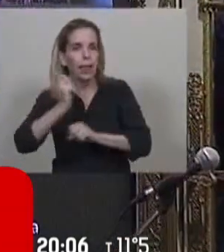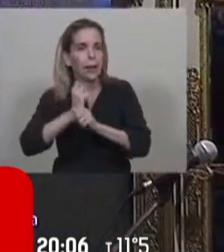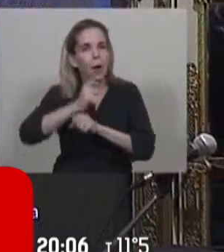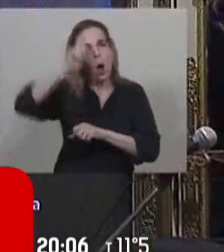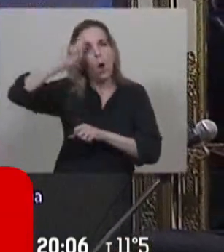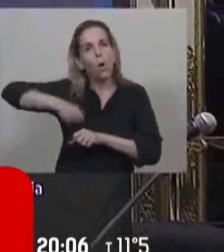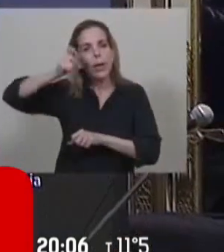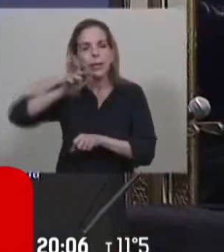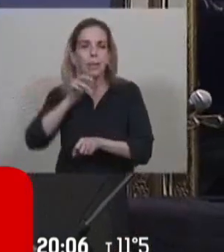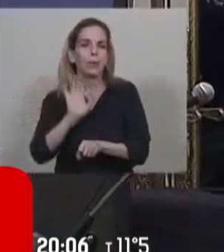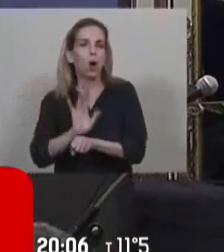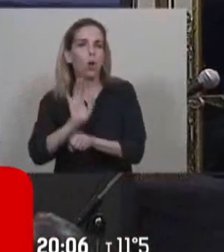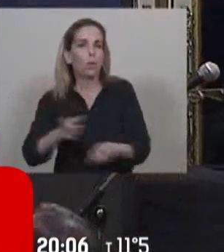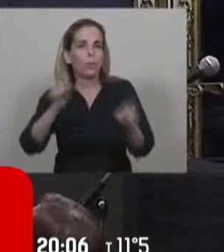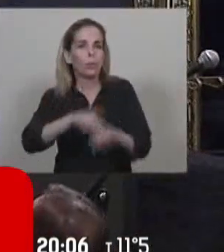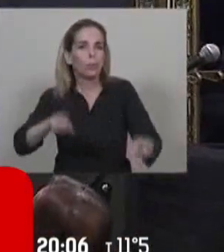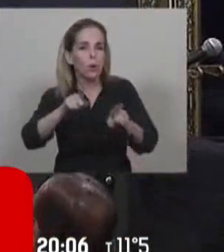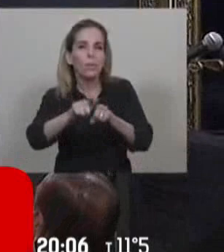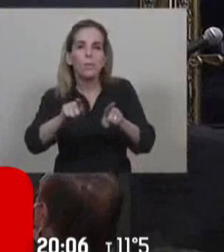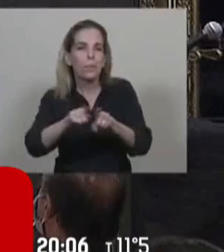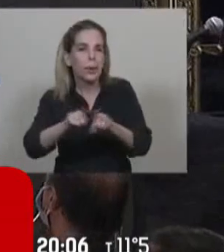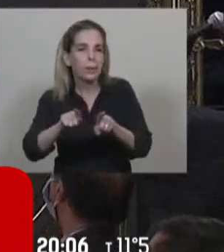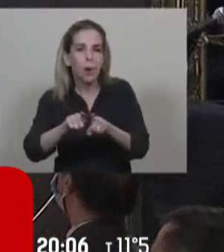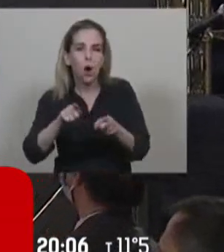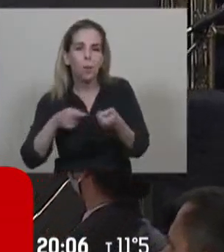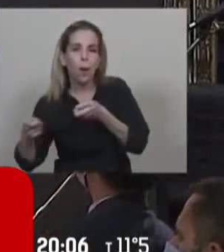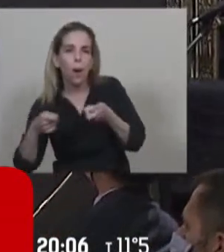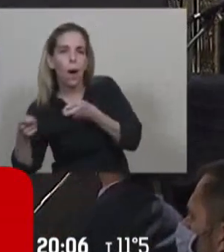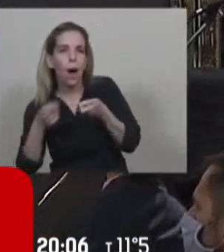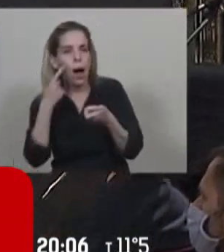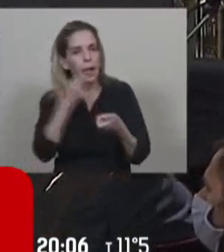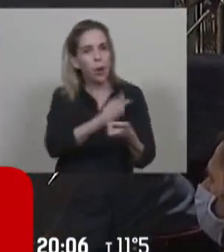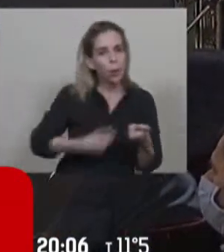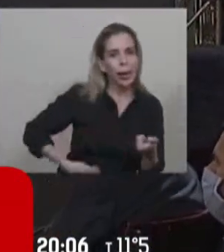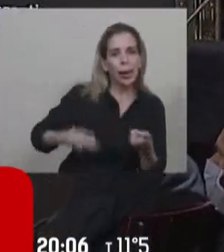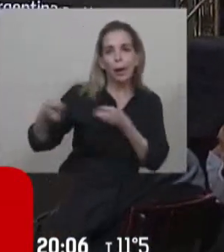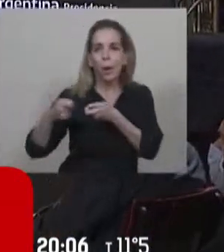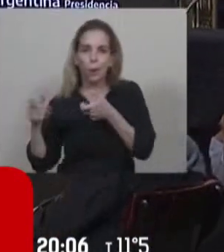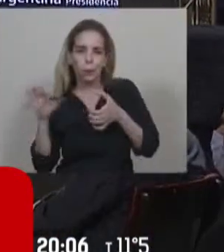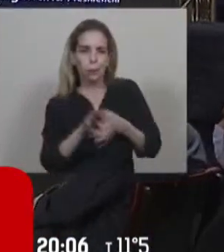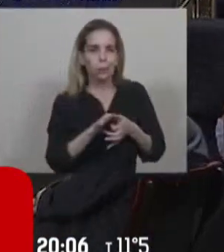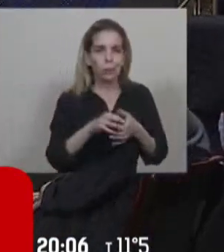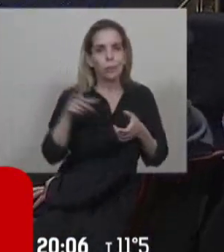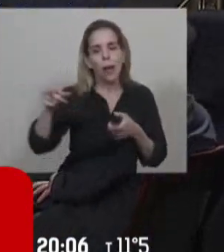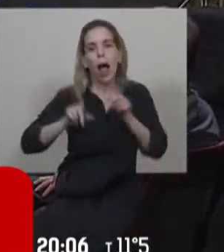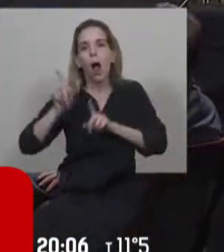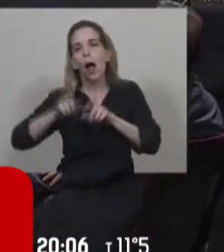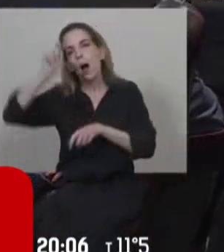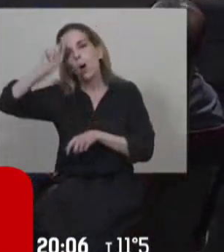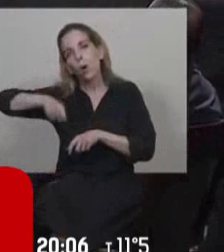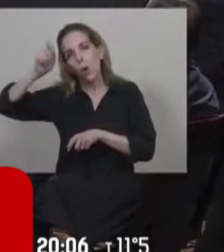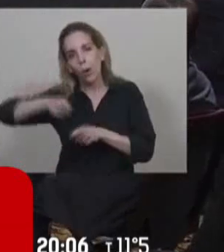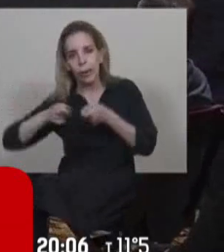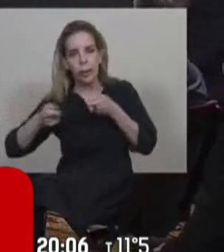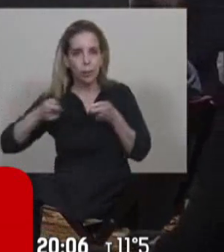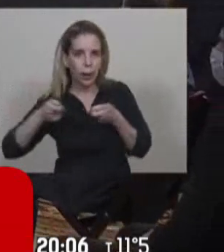tan cotidiano como la manipulación de otros jueces que respondieran a los intereses del poder de turno. En